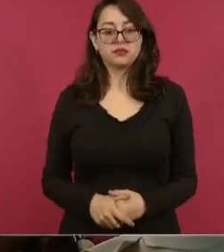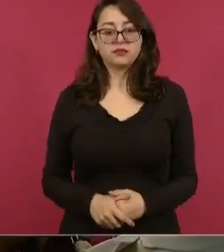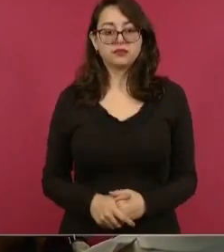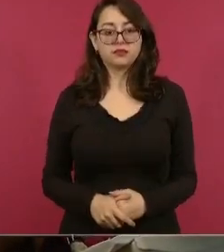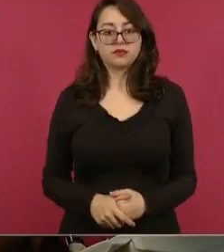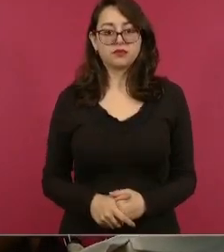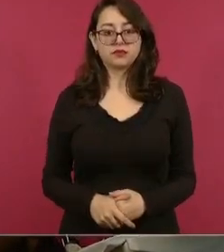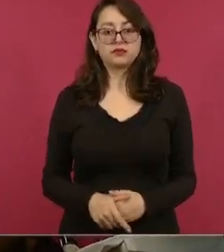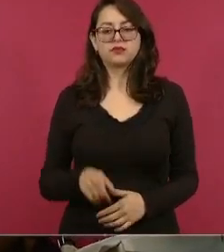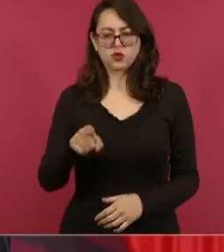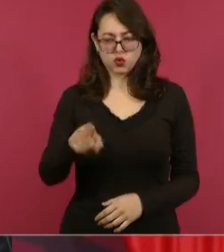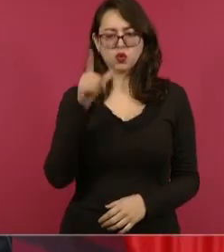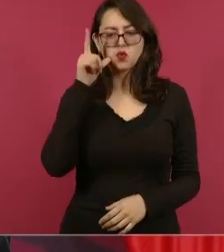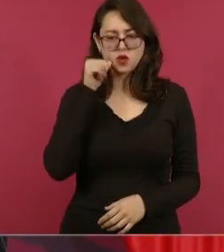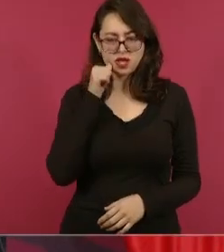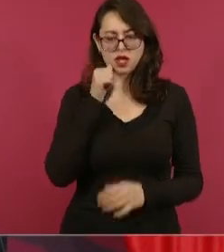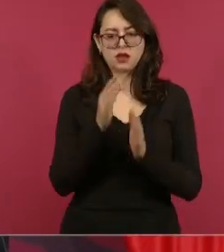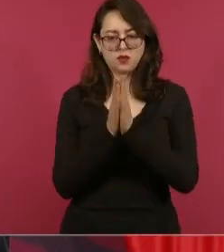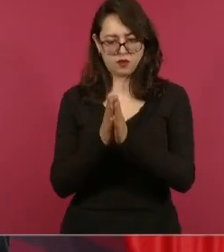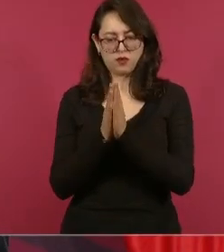¿Por qué no te quedas para mañana?